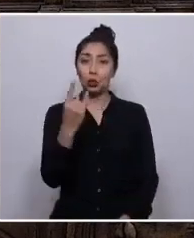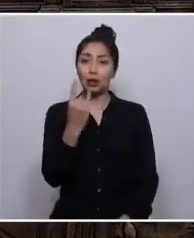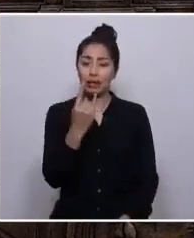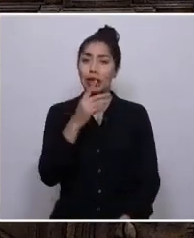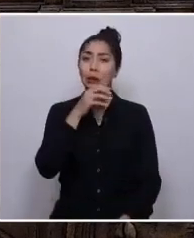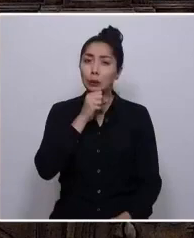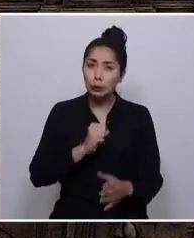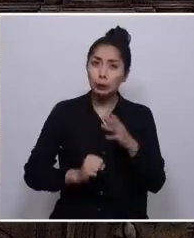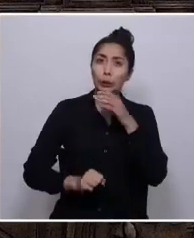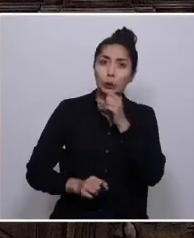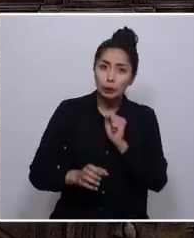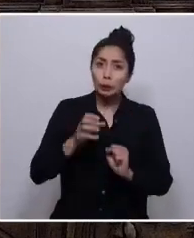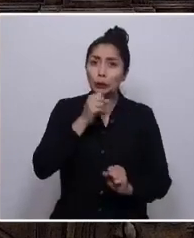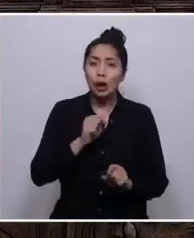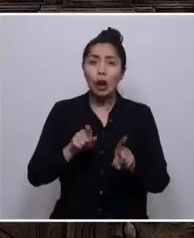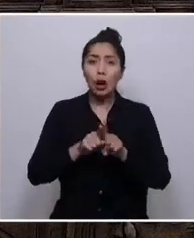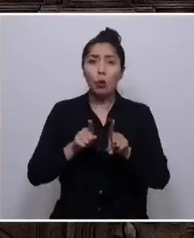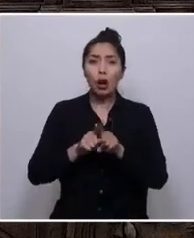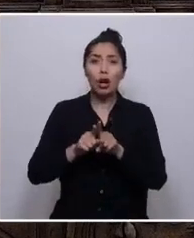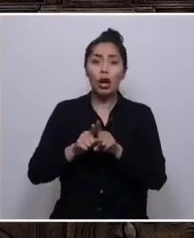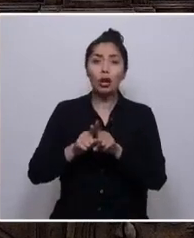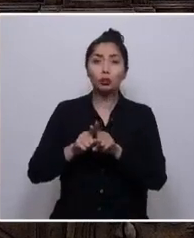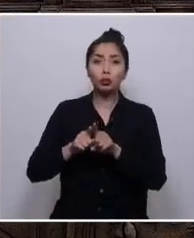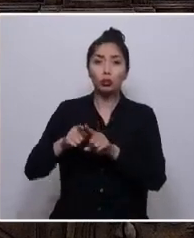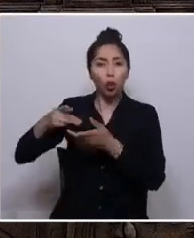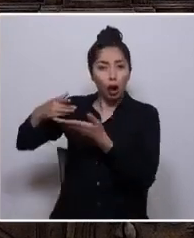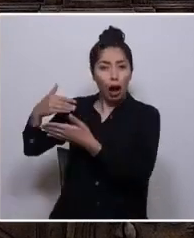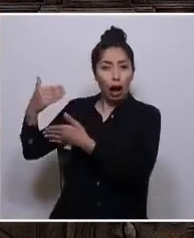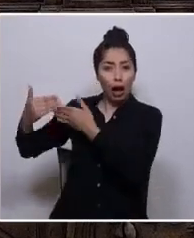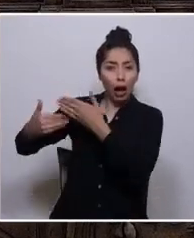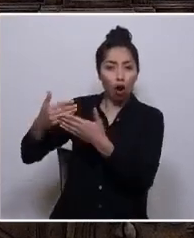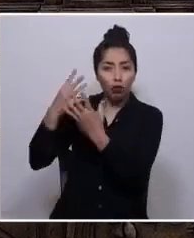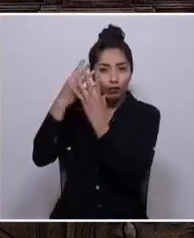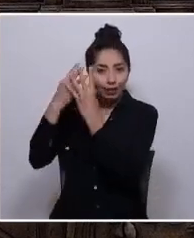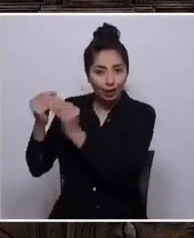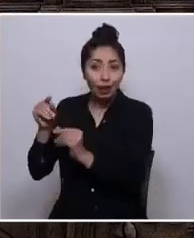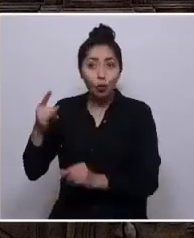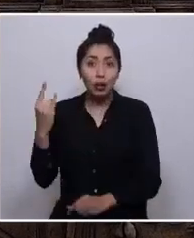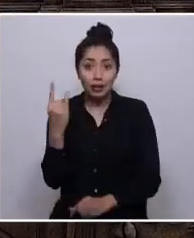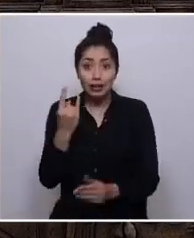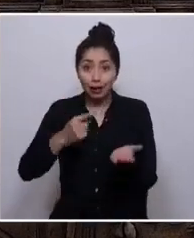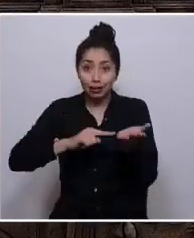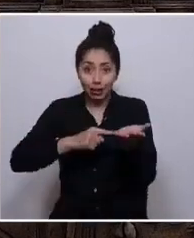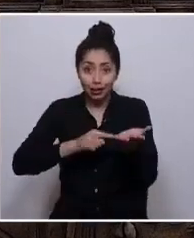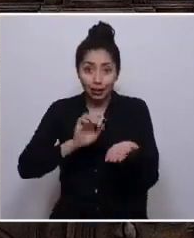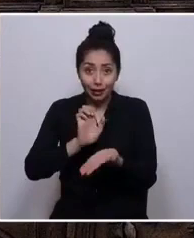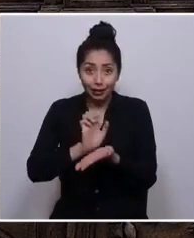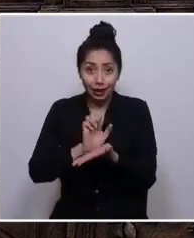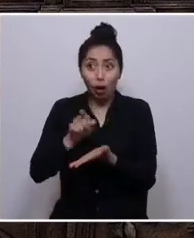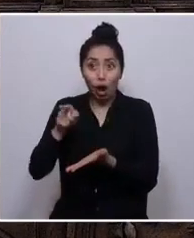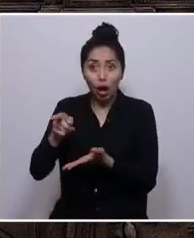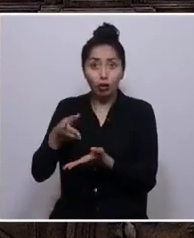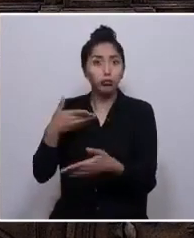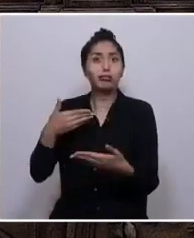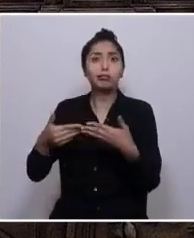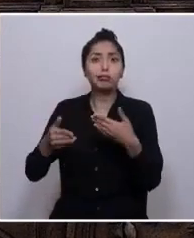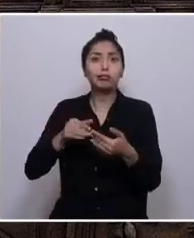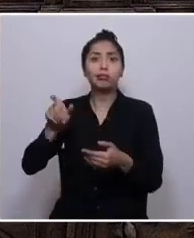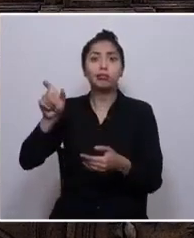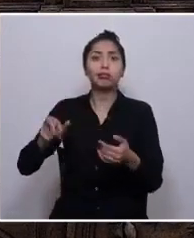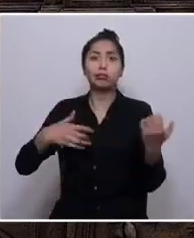a olvidar su origen a olvidar a la universidad técnica del estado ahí donde llevaron detenidos a víctor jara y enrique kirberg